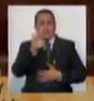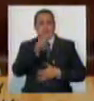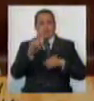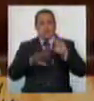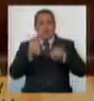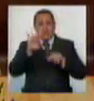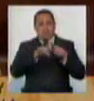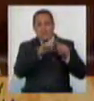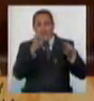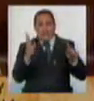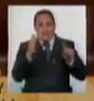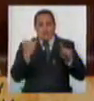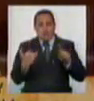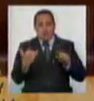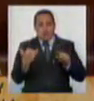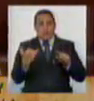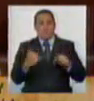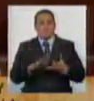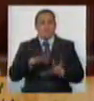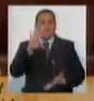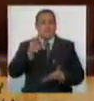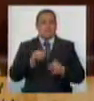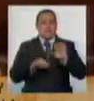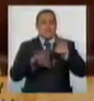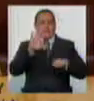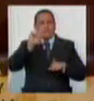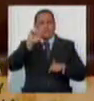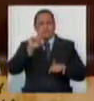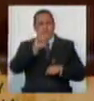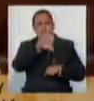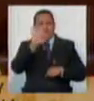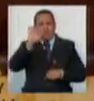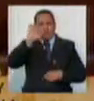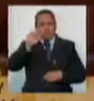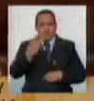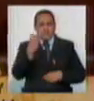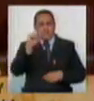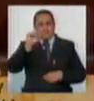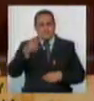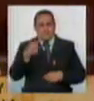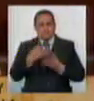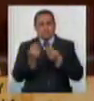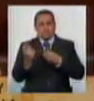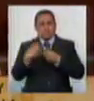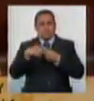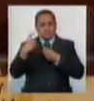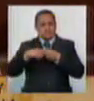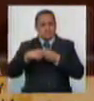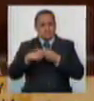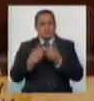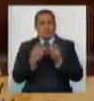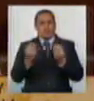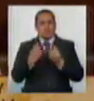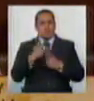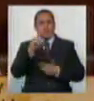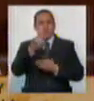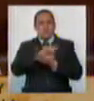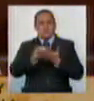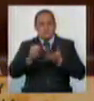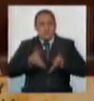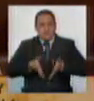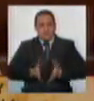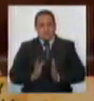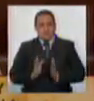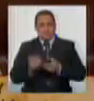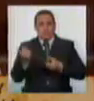2014 hasta hoy, más de 520.000 recién nacidos han sido afiliados al SIS en el primer mes de su